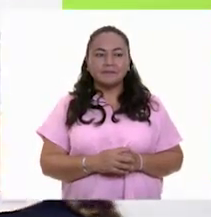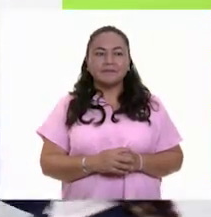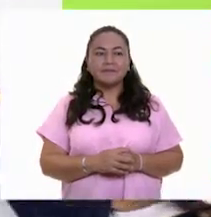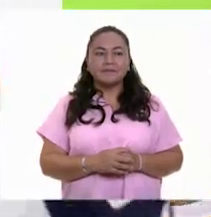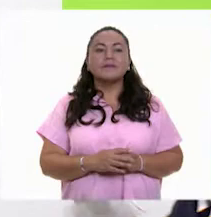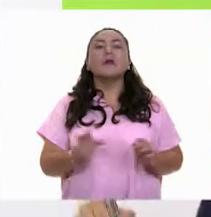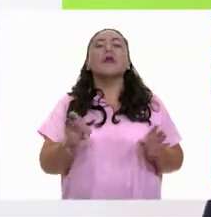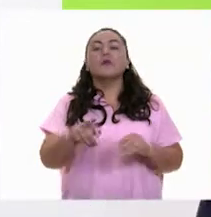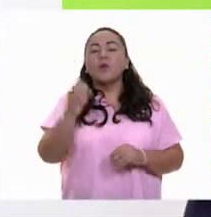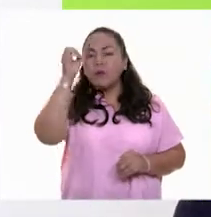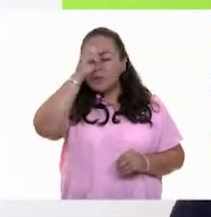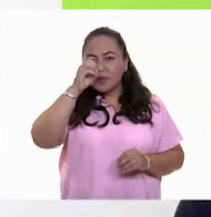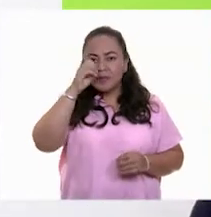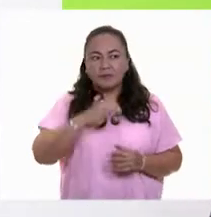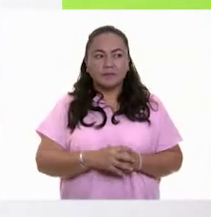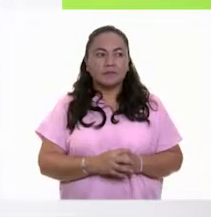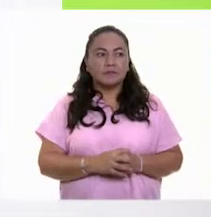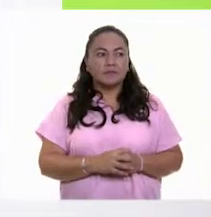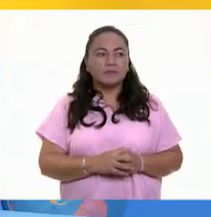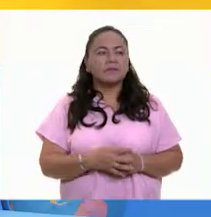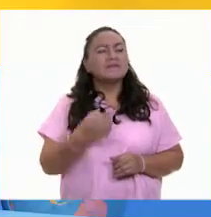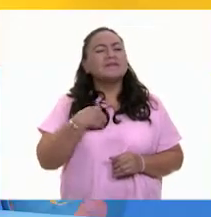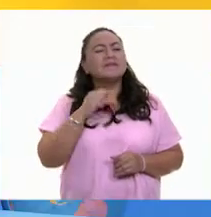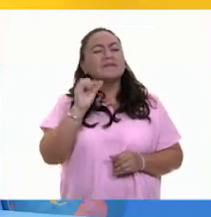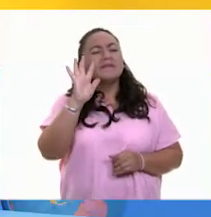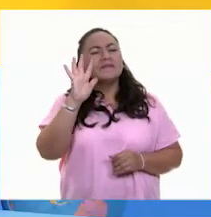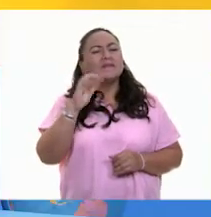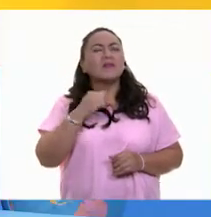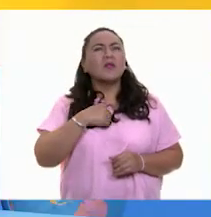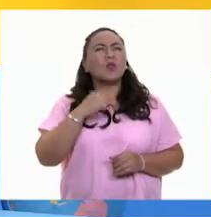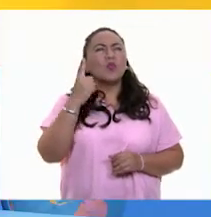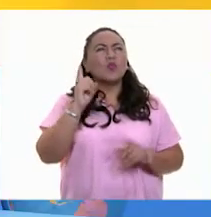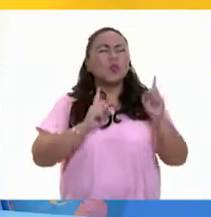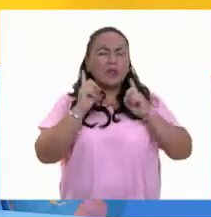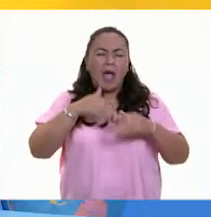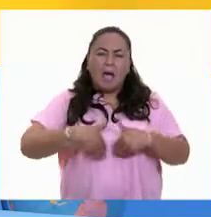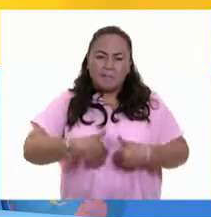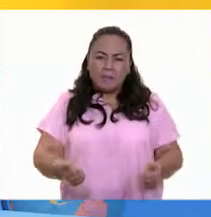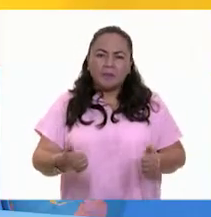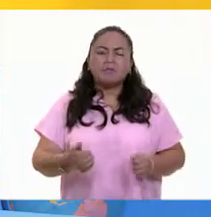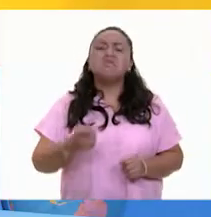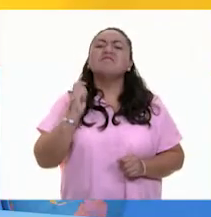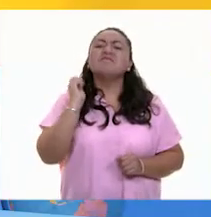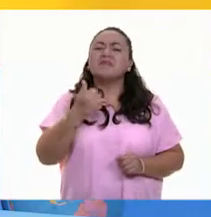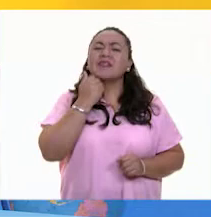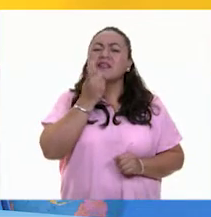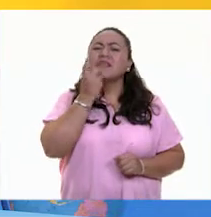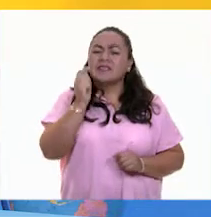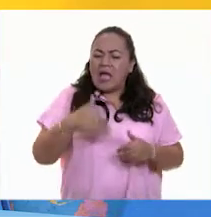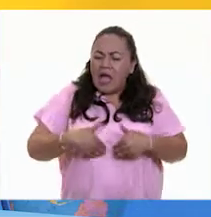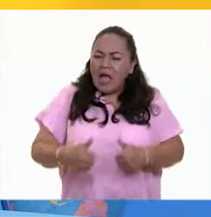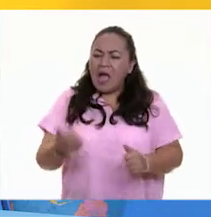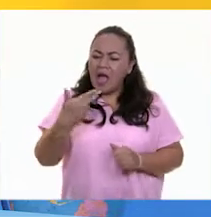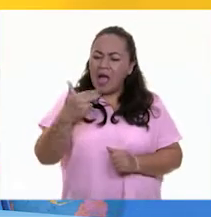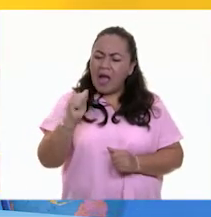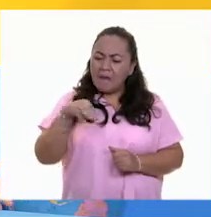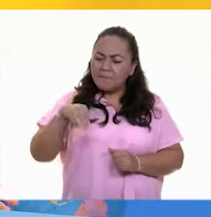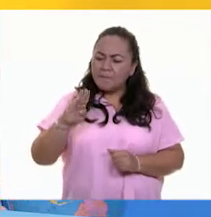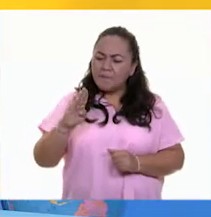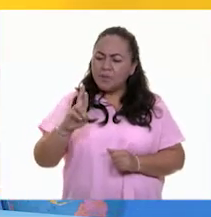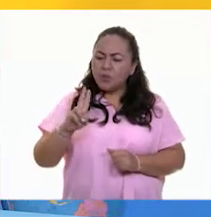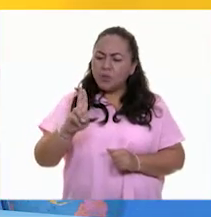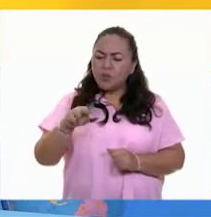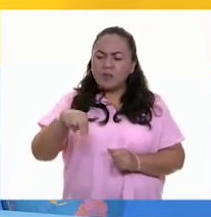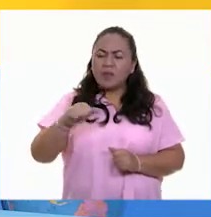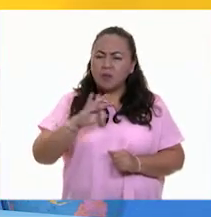cómo ves tú, Raulito? Sí. Pero esperen, tengo un poco de duda respecto a la hambruna. ¿En qué consiste ese efecto, maestra? ¿Nos puede explicar